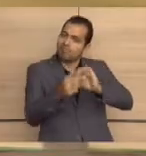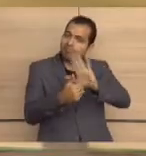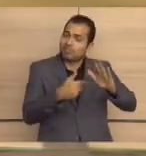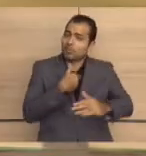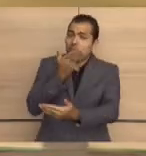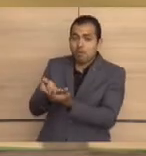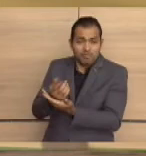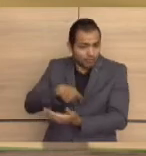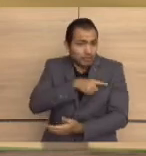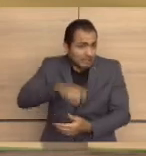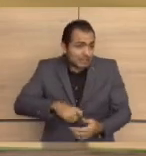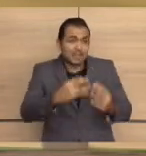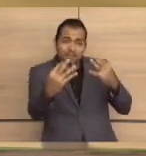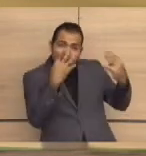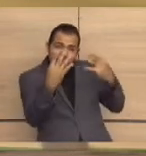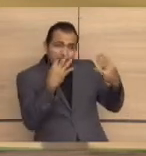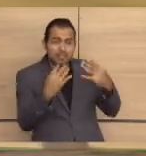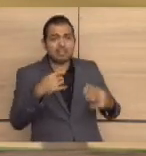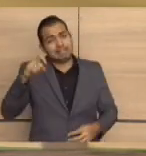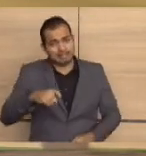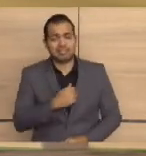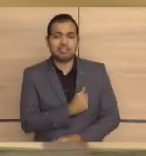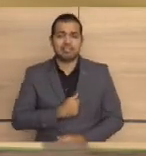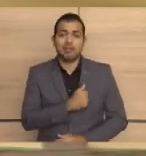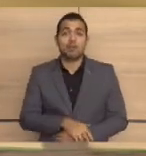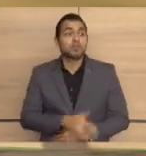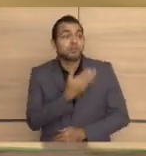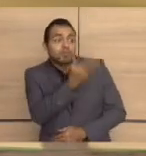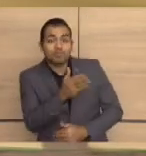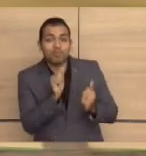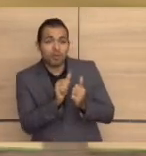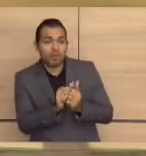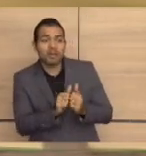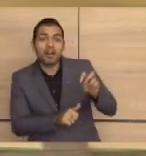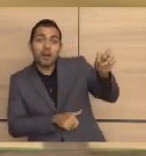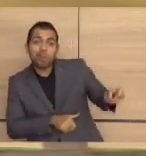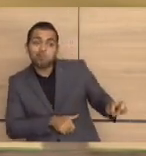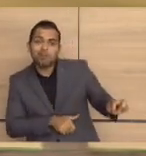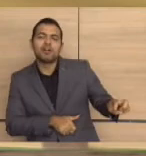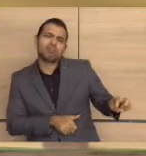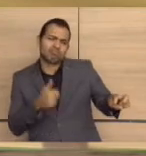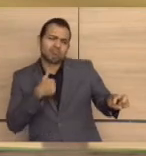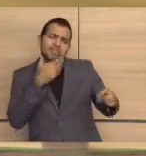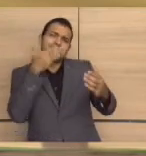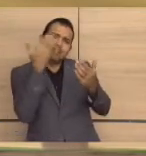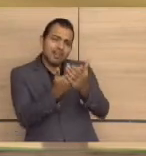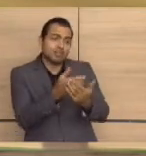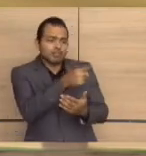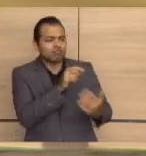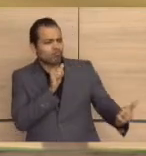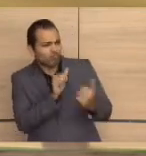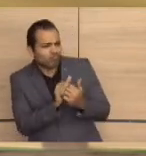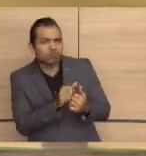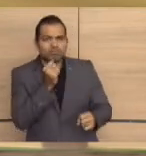hacemos día a día. Y a mi compañera, sé que está allá, mis más agradecimientos por la compañía, por